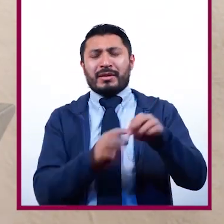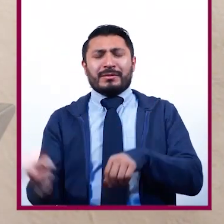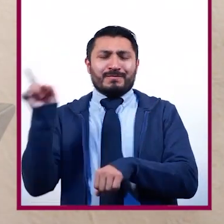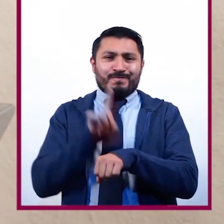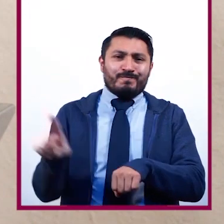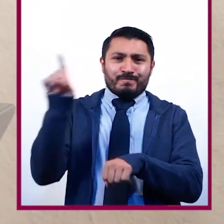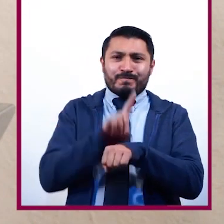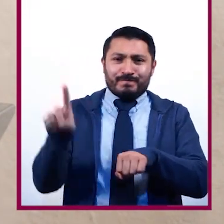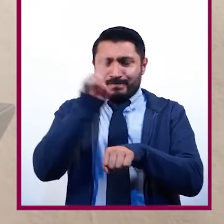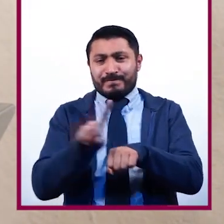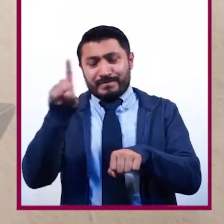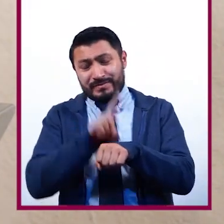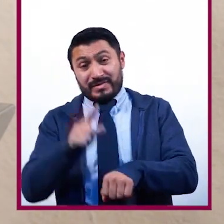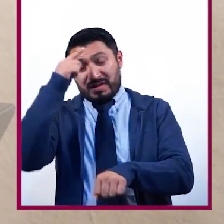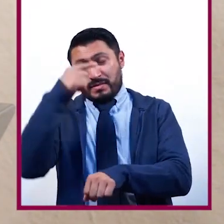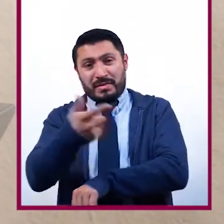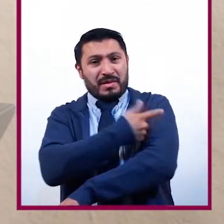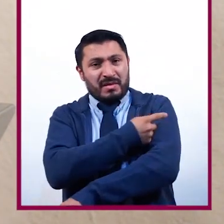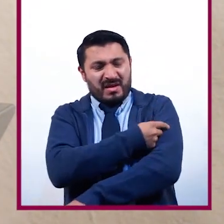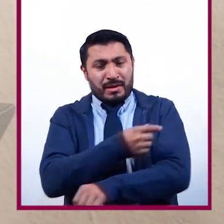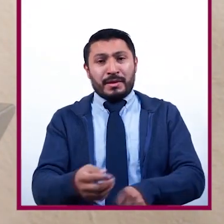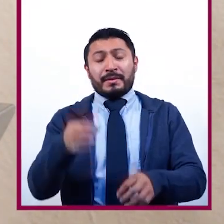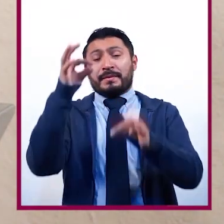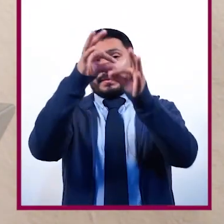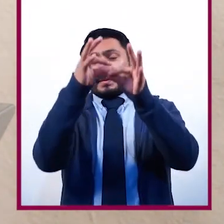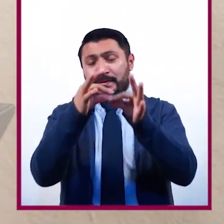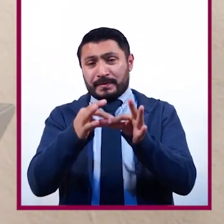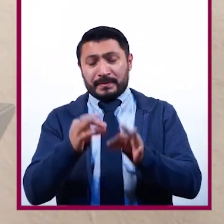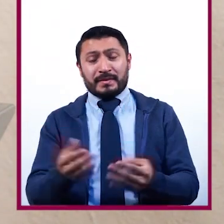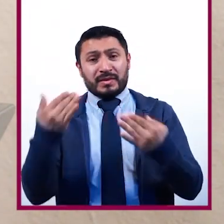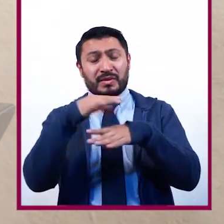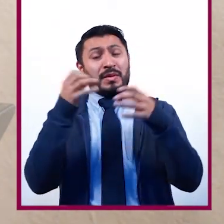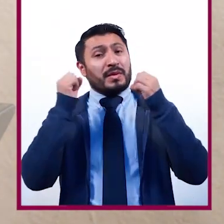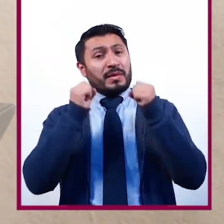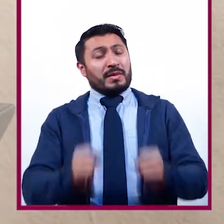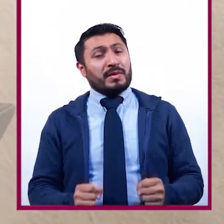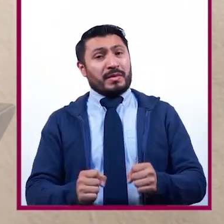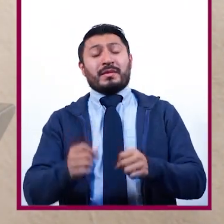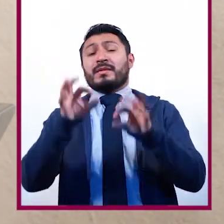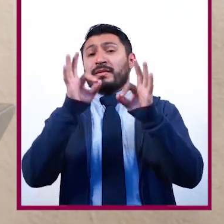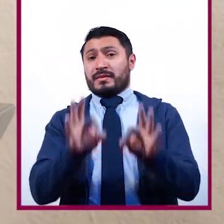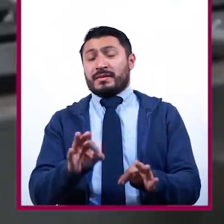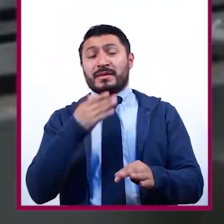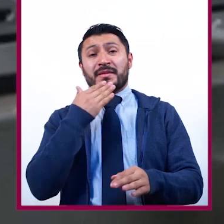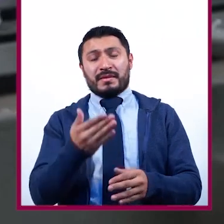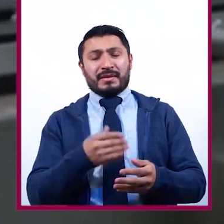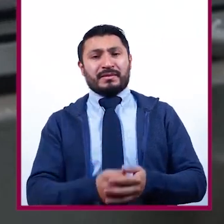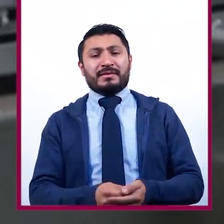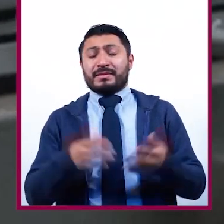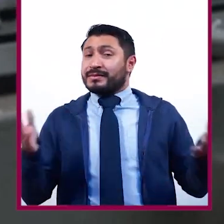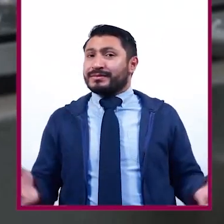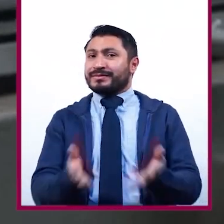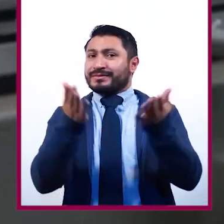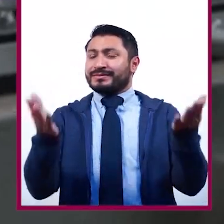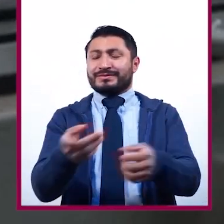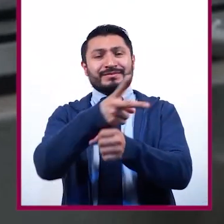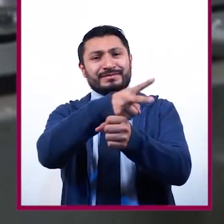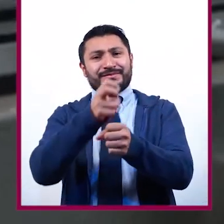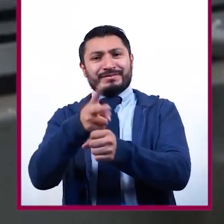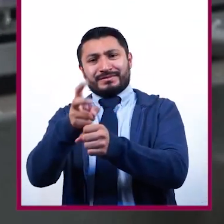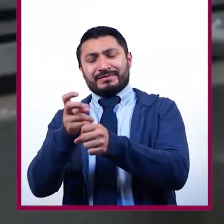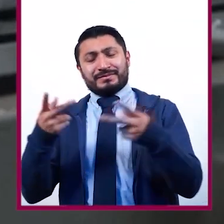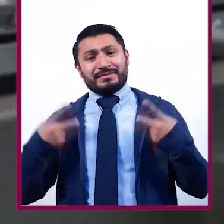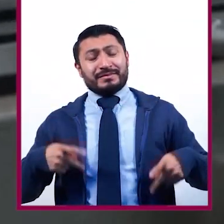para evaluar las vacunas que cumplen determinados criterios en materia de seguridad y eficacia. Animamos a